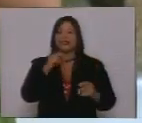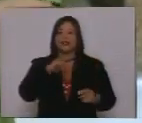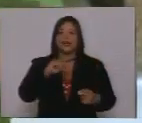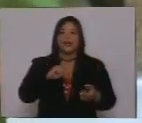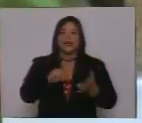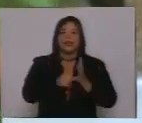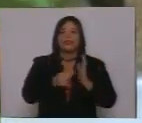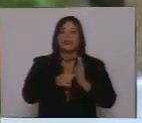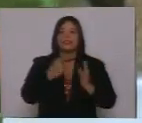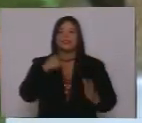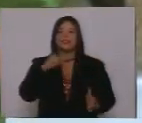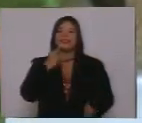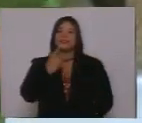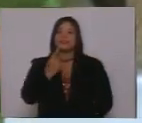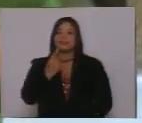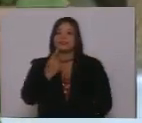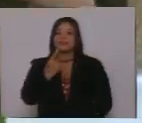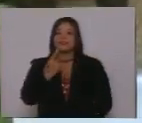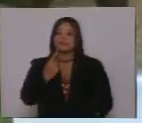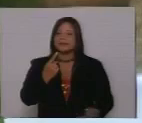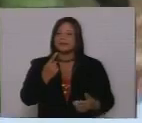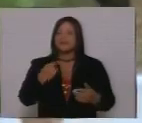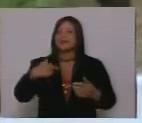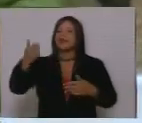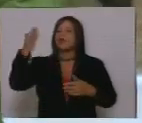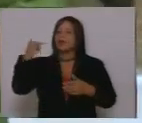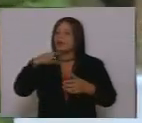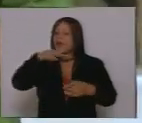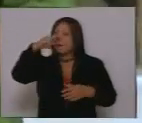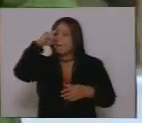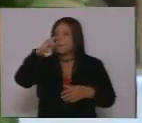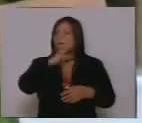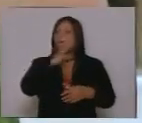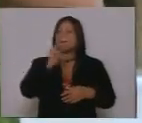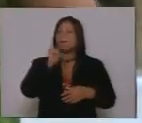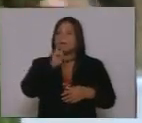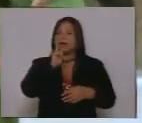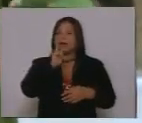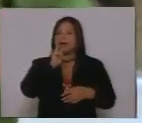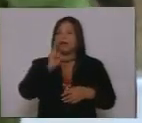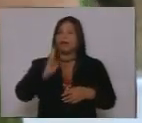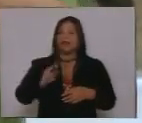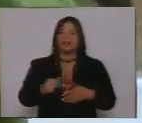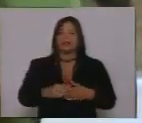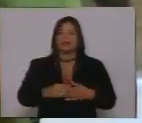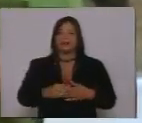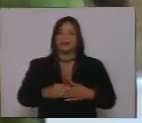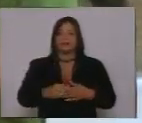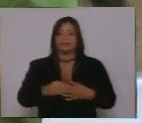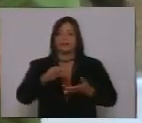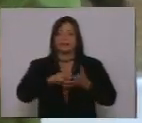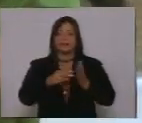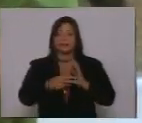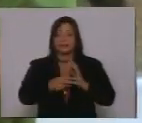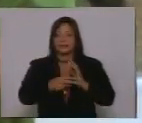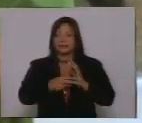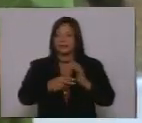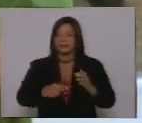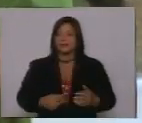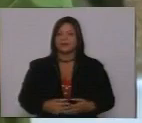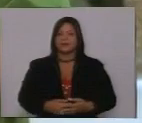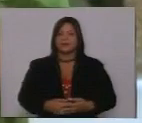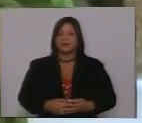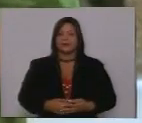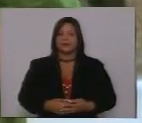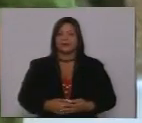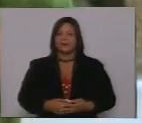primeros pasos, los que son padres, los que se casan o los que nos casamos.